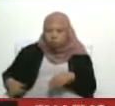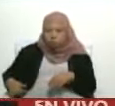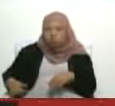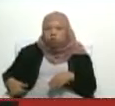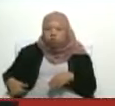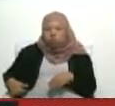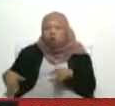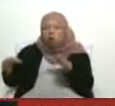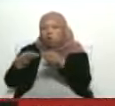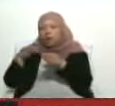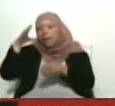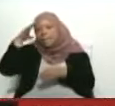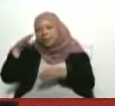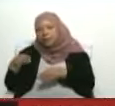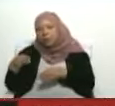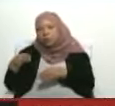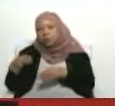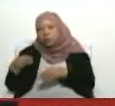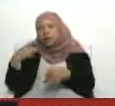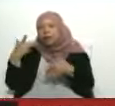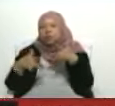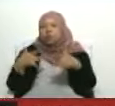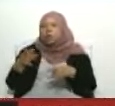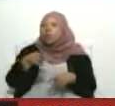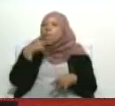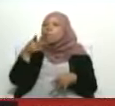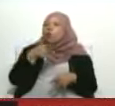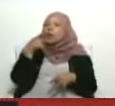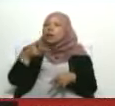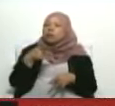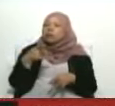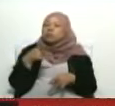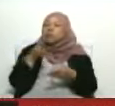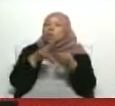unidades militares y actos políticos, incluso de